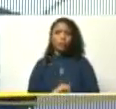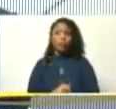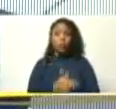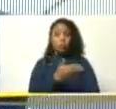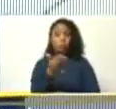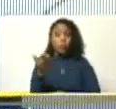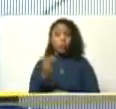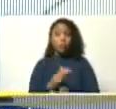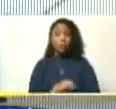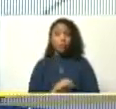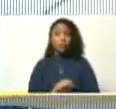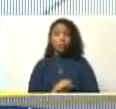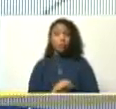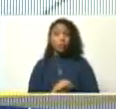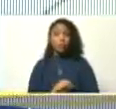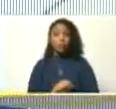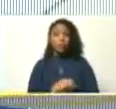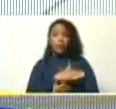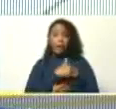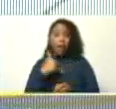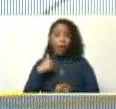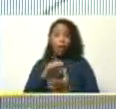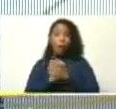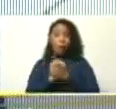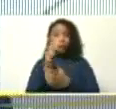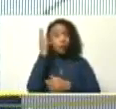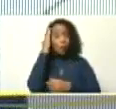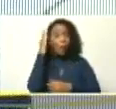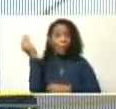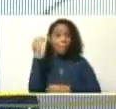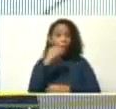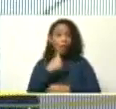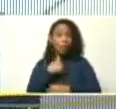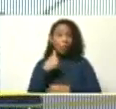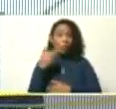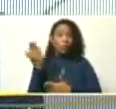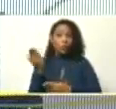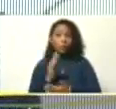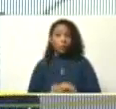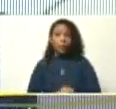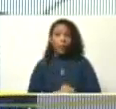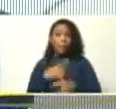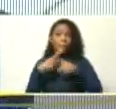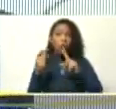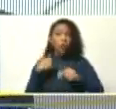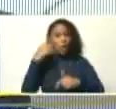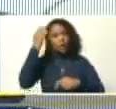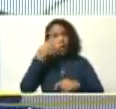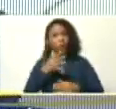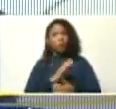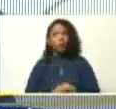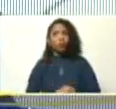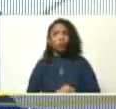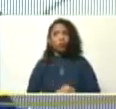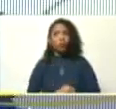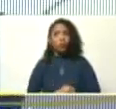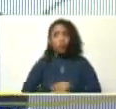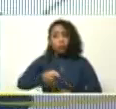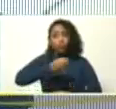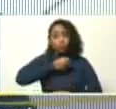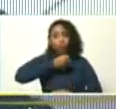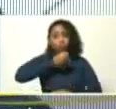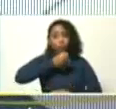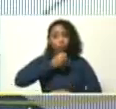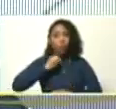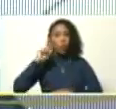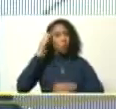Ustedes, estimados galardonados, sabrán mejor que yo eso. Pero creo que en el periodismo,